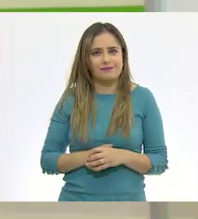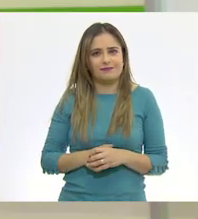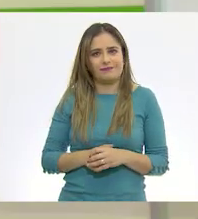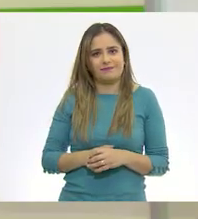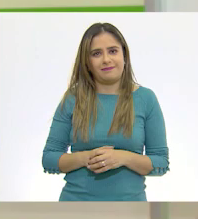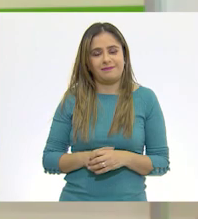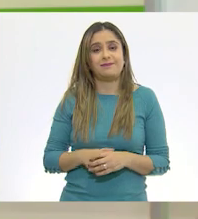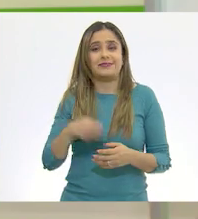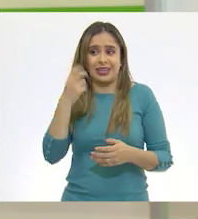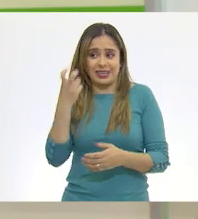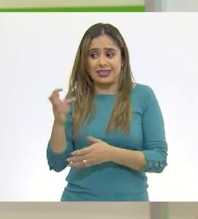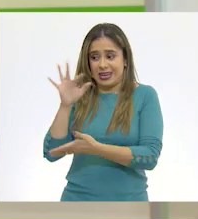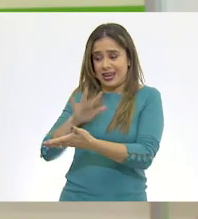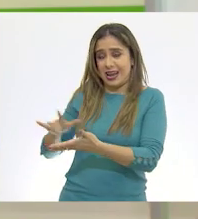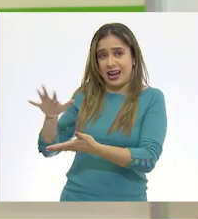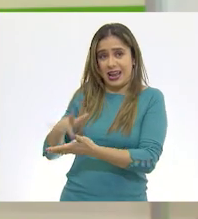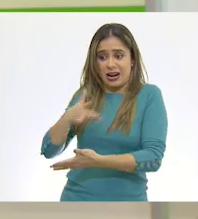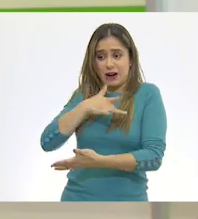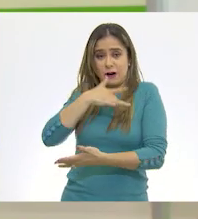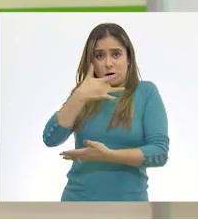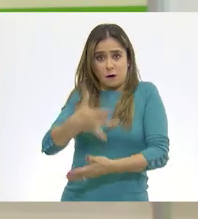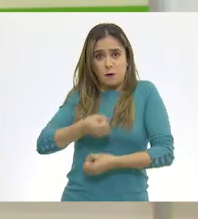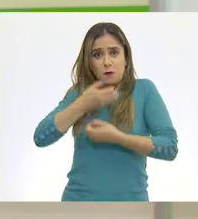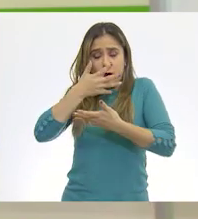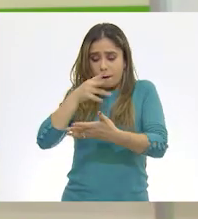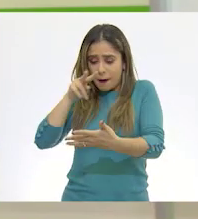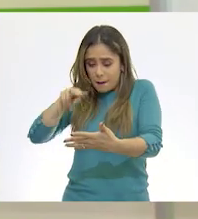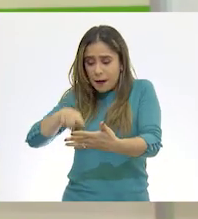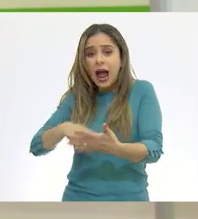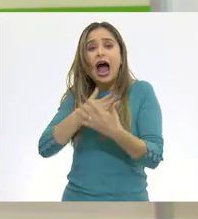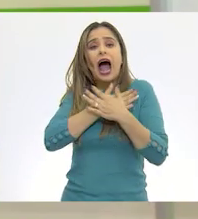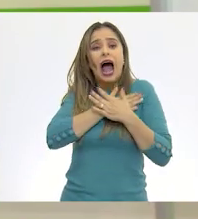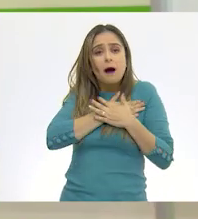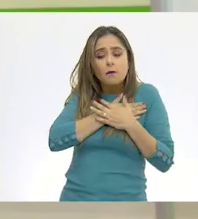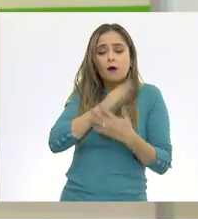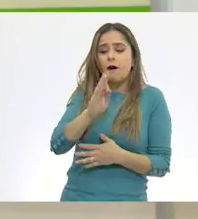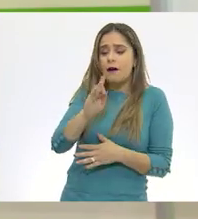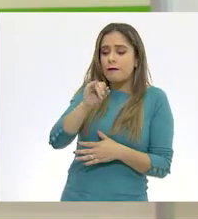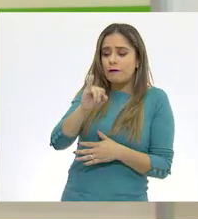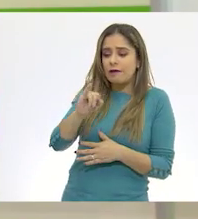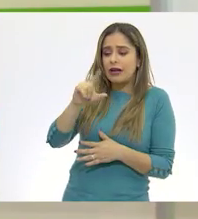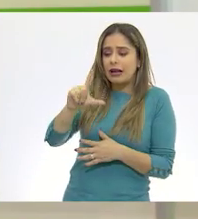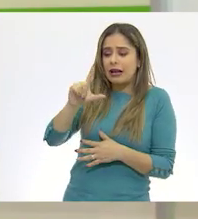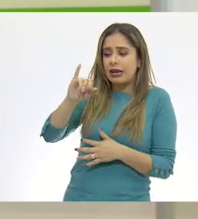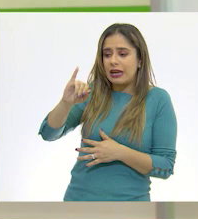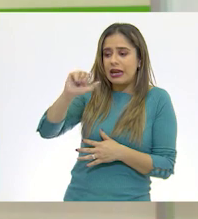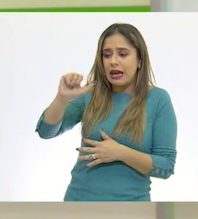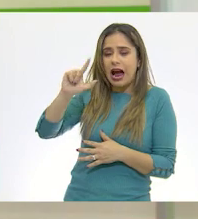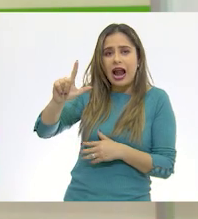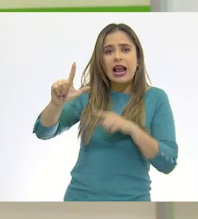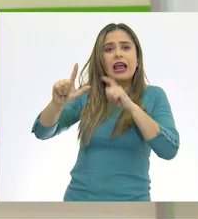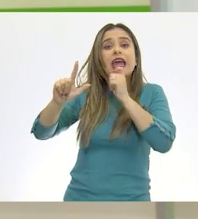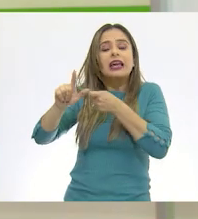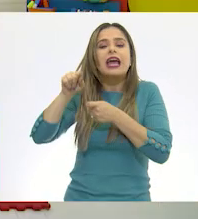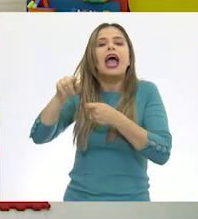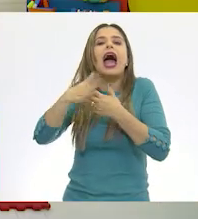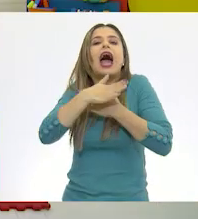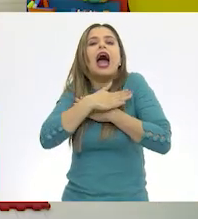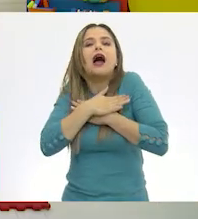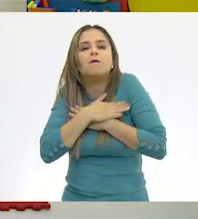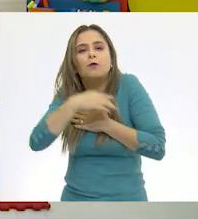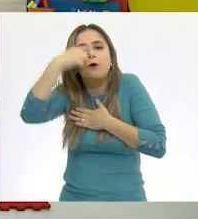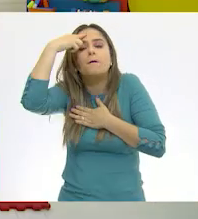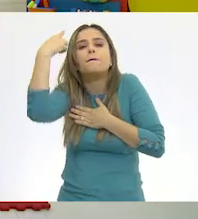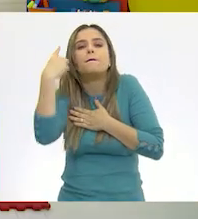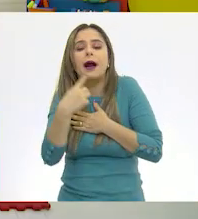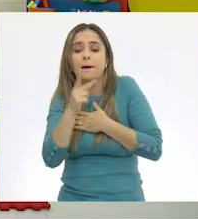Con la lectura del poema pudimos descubrir que el amor filial es el que tienen los padres a los hijos. Muy